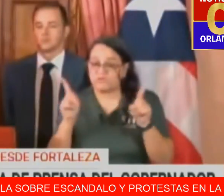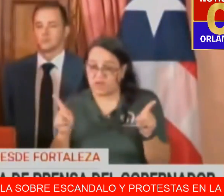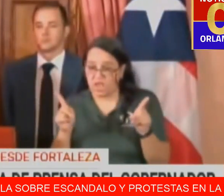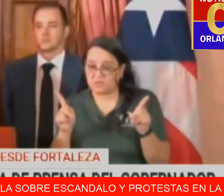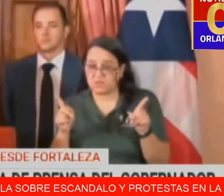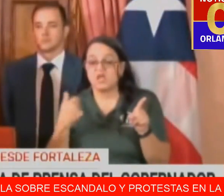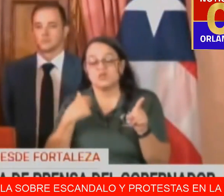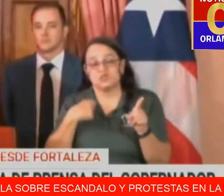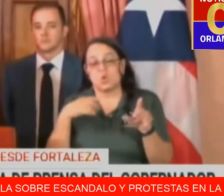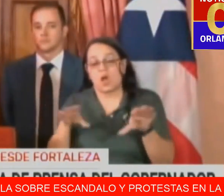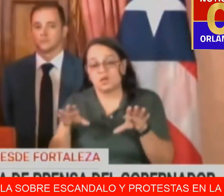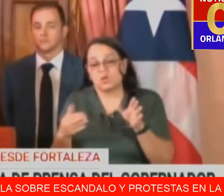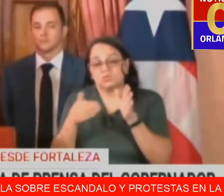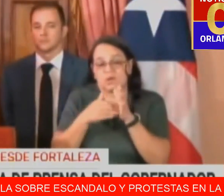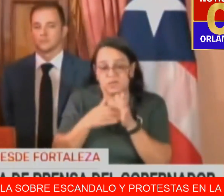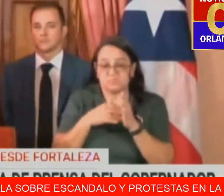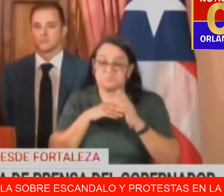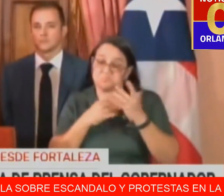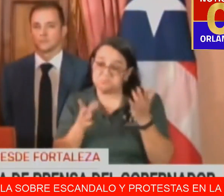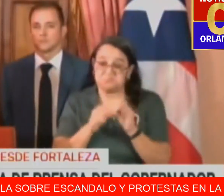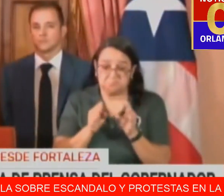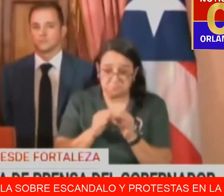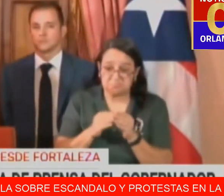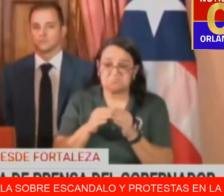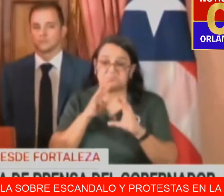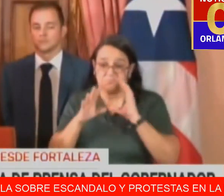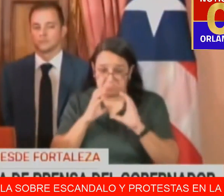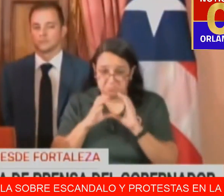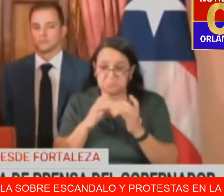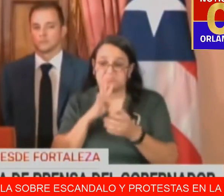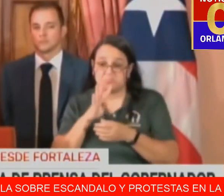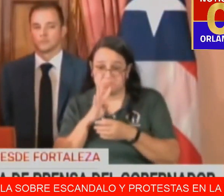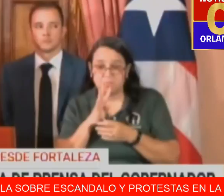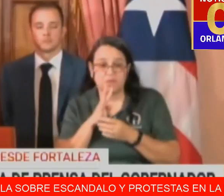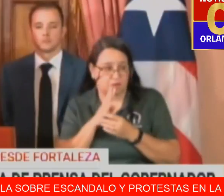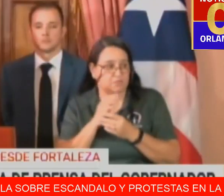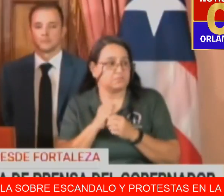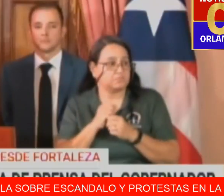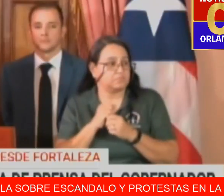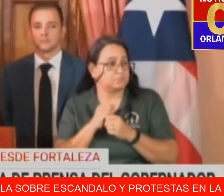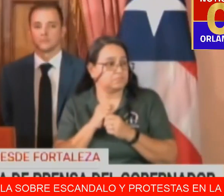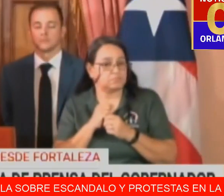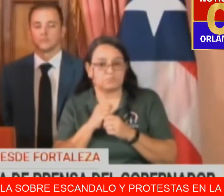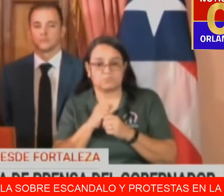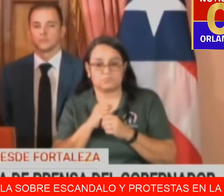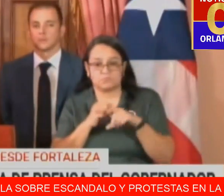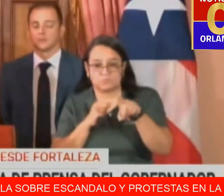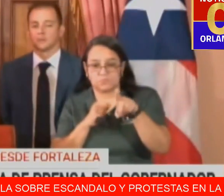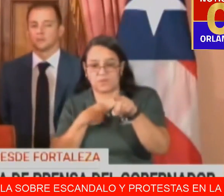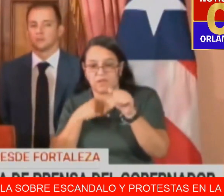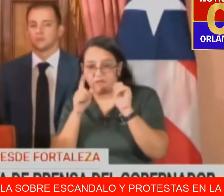haría es de nuevo convocar otra conversación, porque para mí es importante tener un proyecto de transparencia. Univisión, Orlando. Ay,